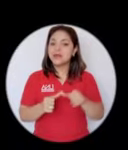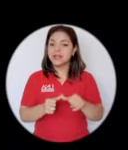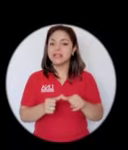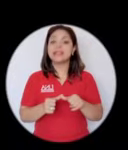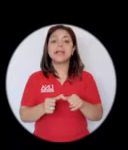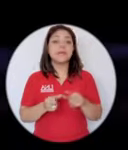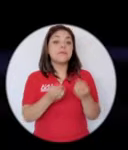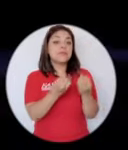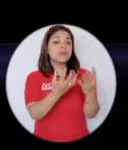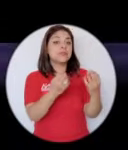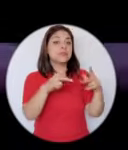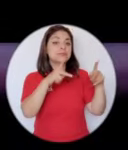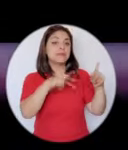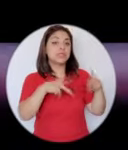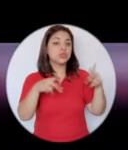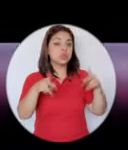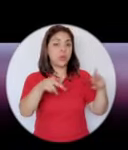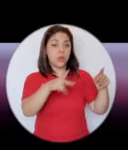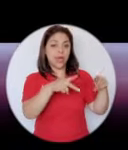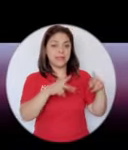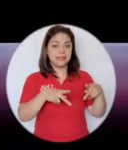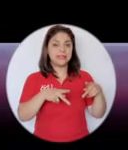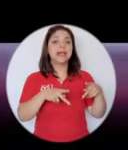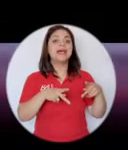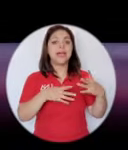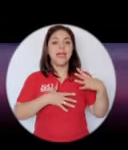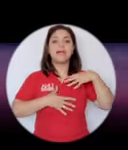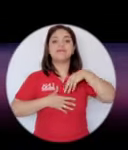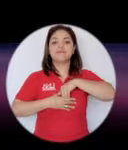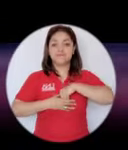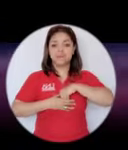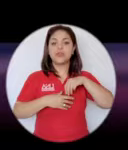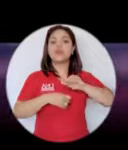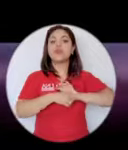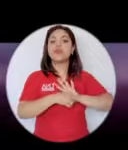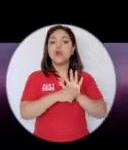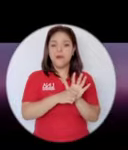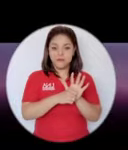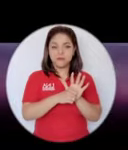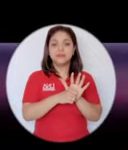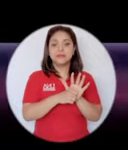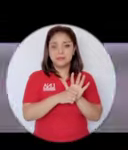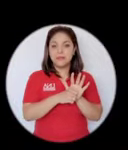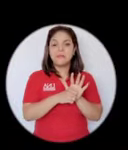una alta proporción de personas que han podido tener COVID